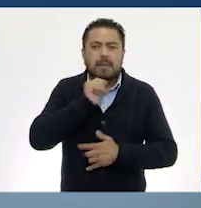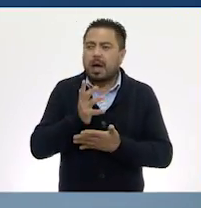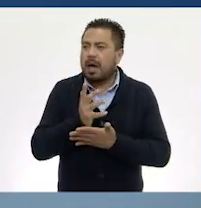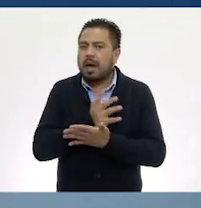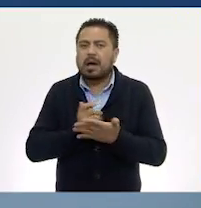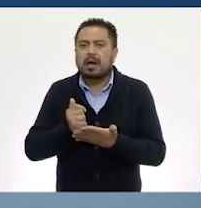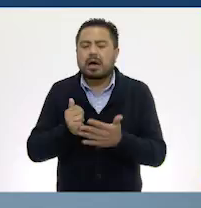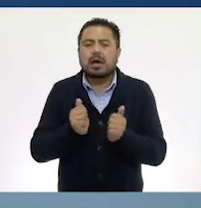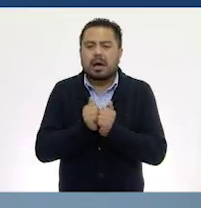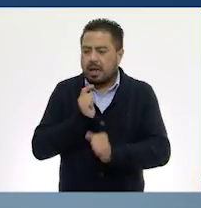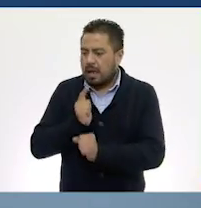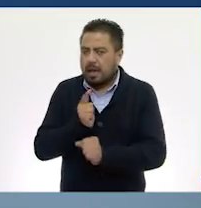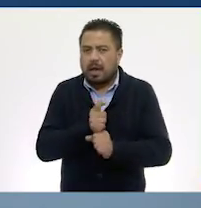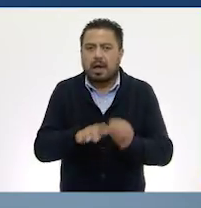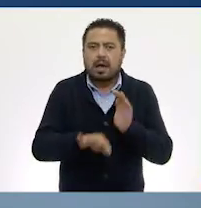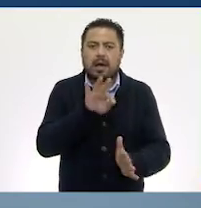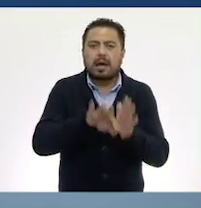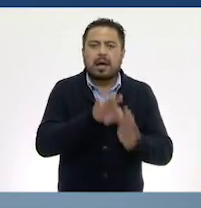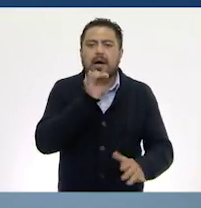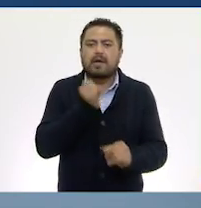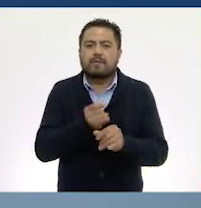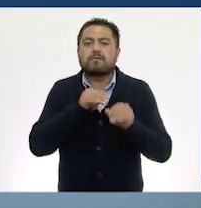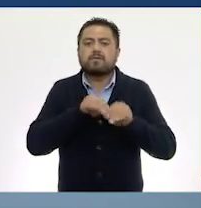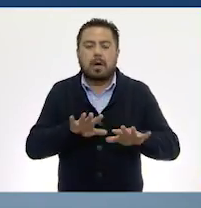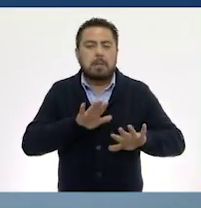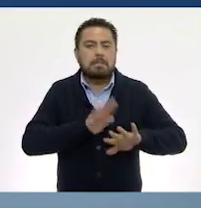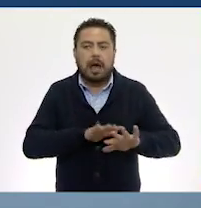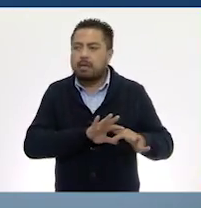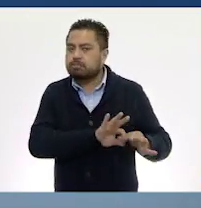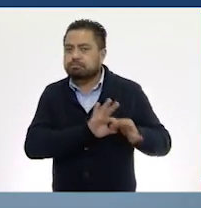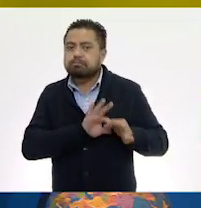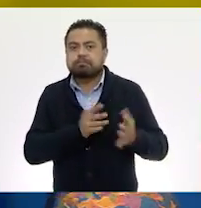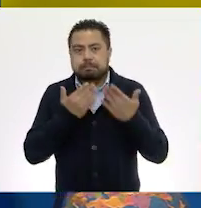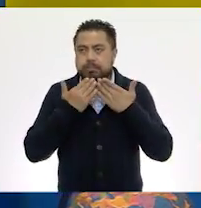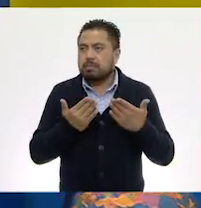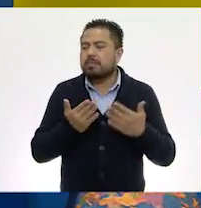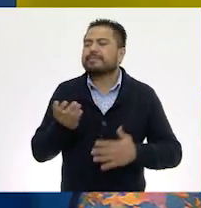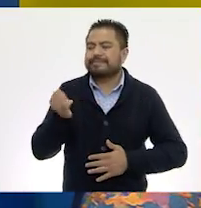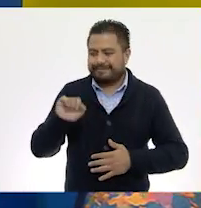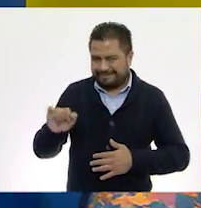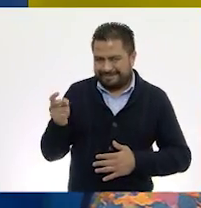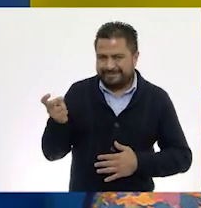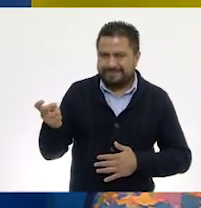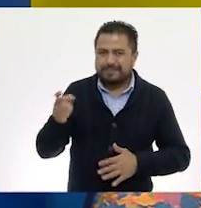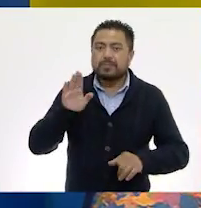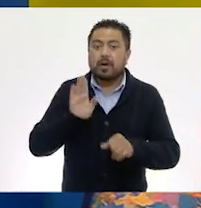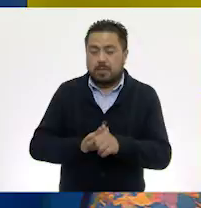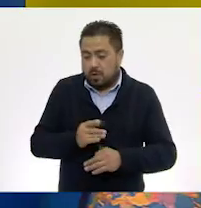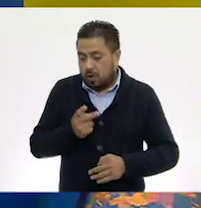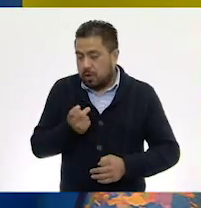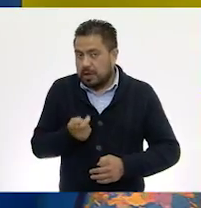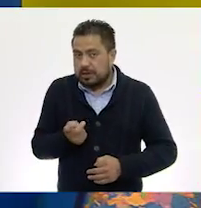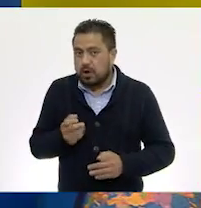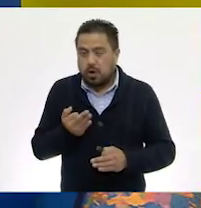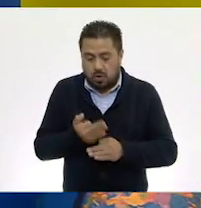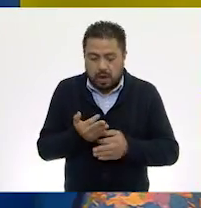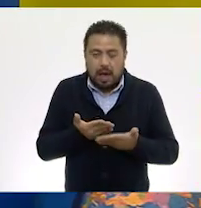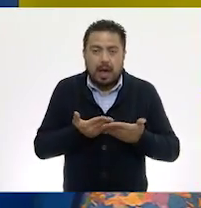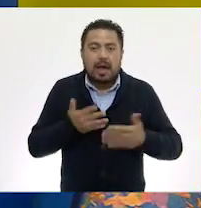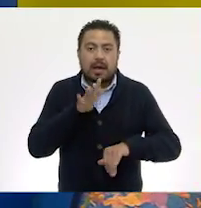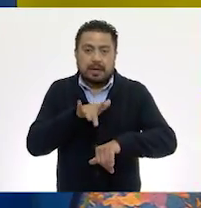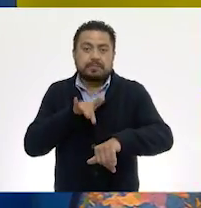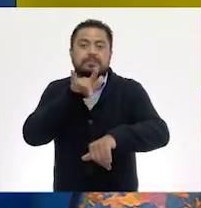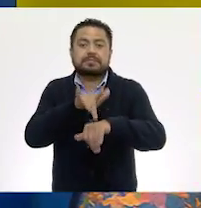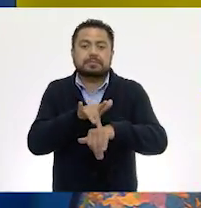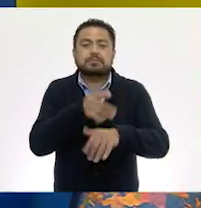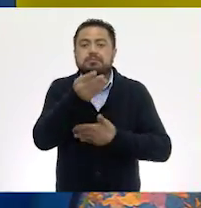garantiza encontrar la información más adecuada, ¿no? Así es. Por eso mismo, aquí lo abordaremos